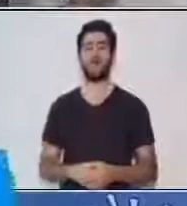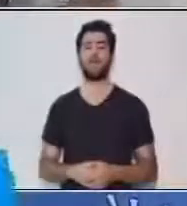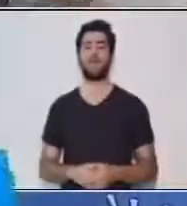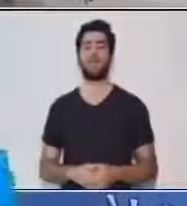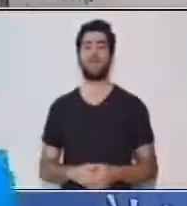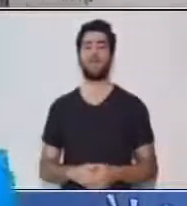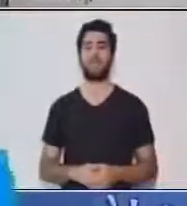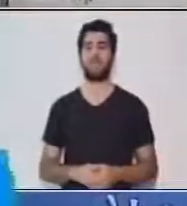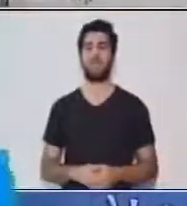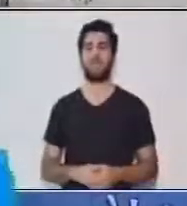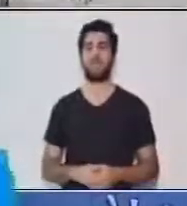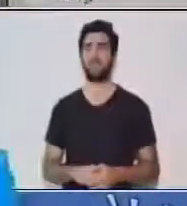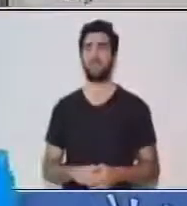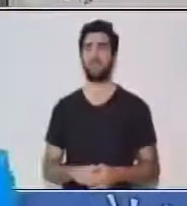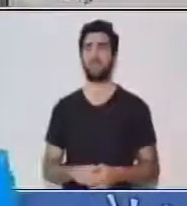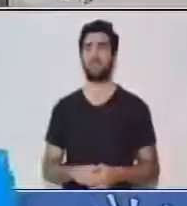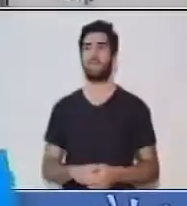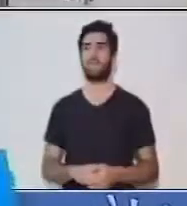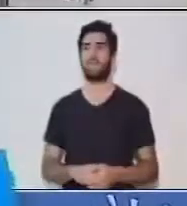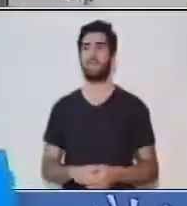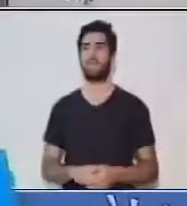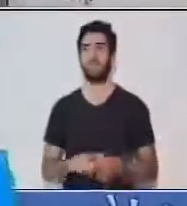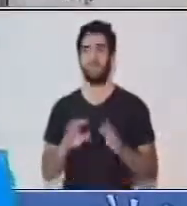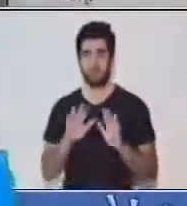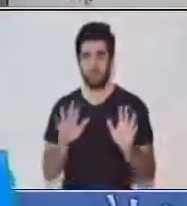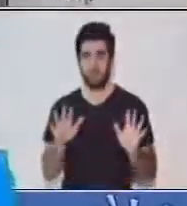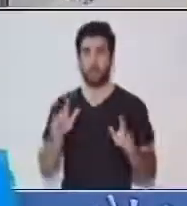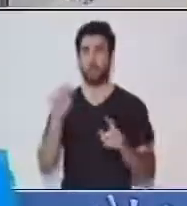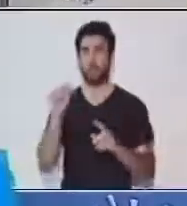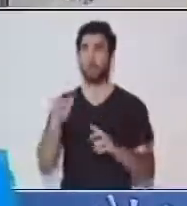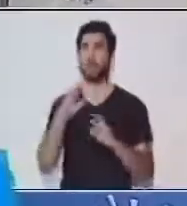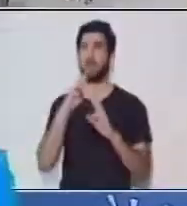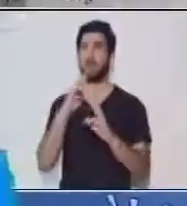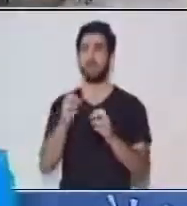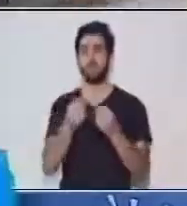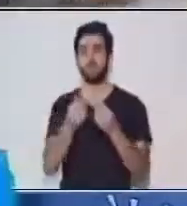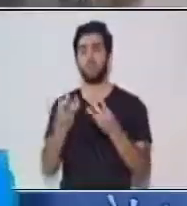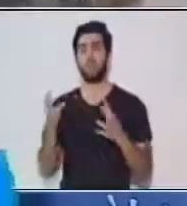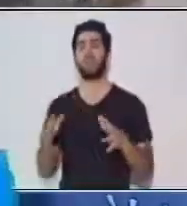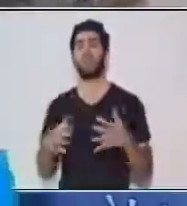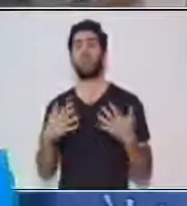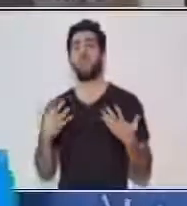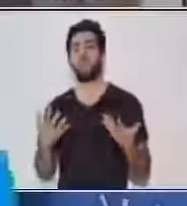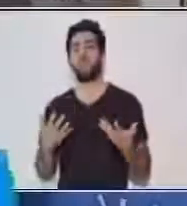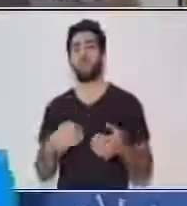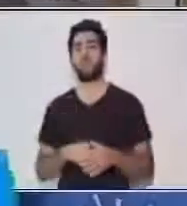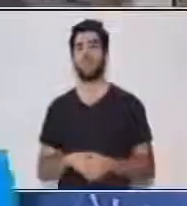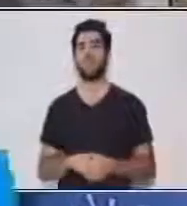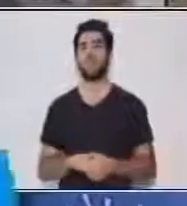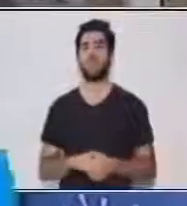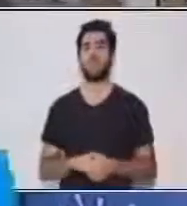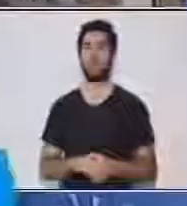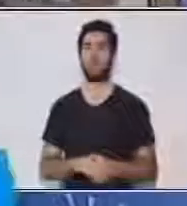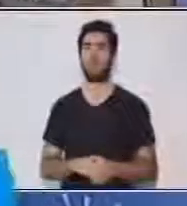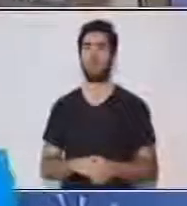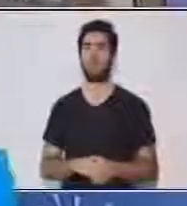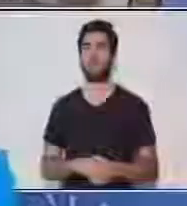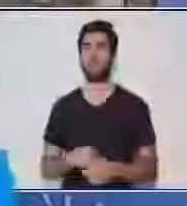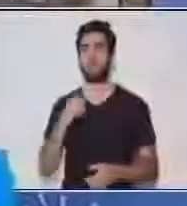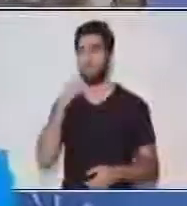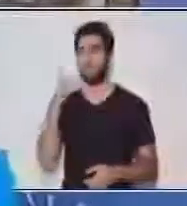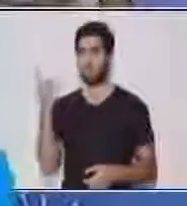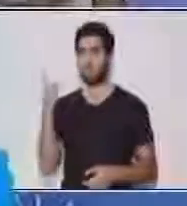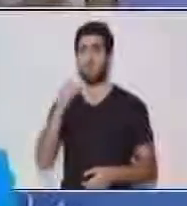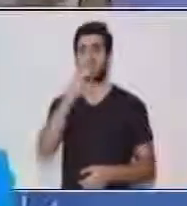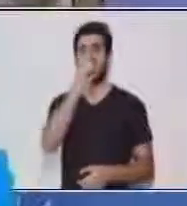metros por segundo cuadrado. Realicemos la operación numérica y nos va a quedar una masa de